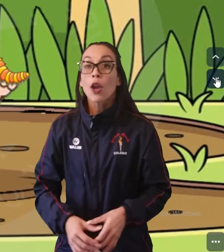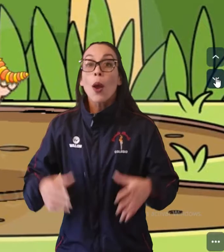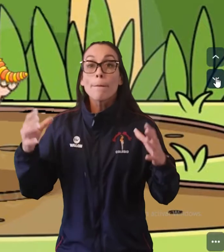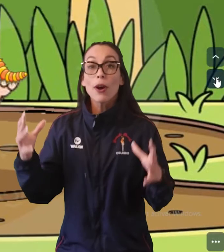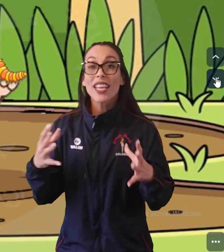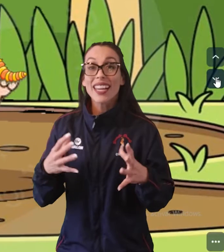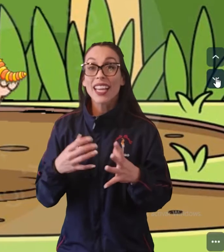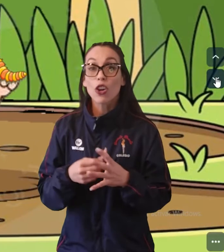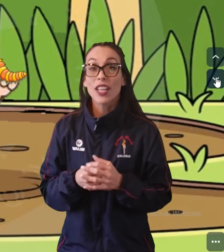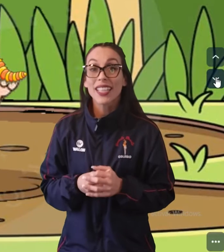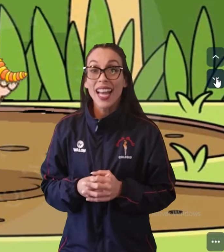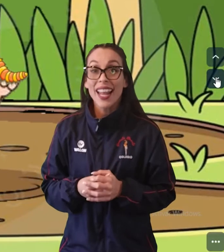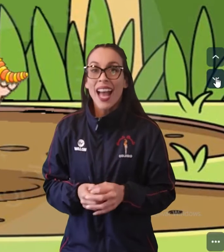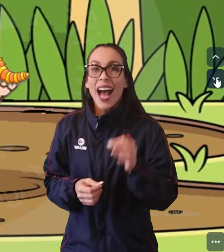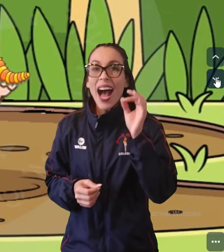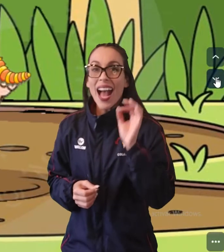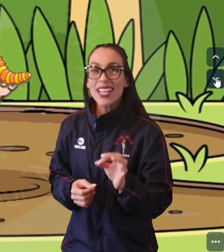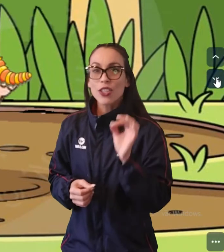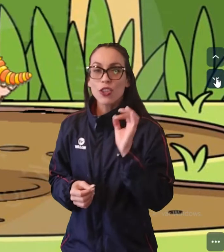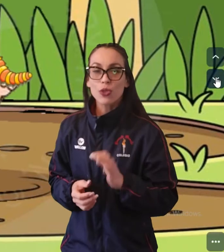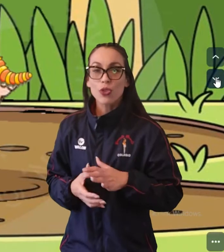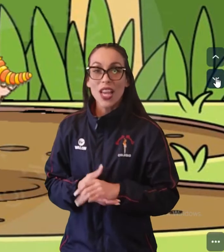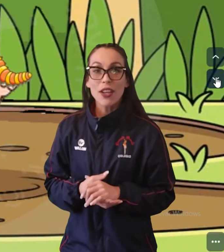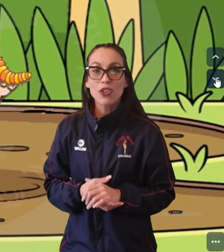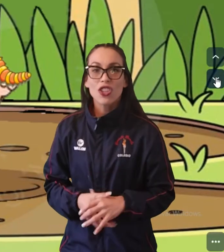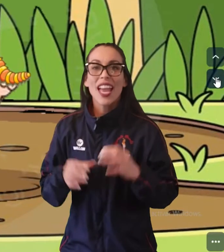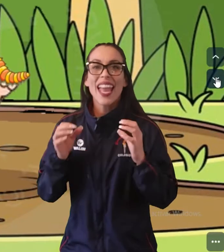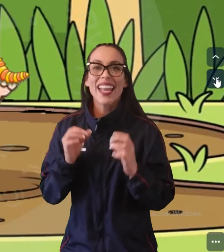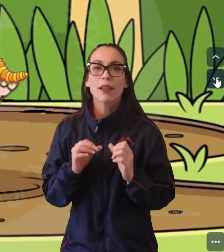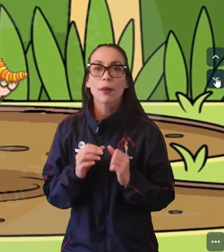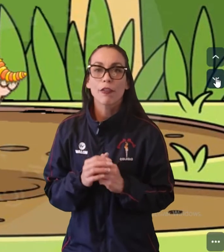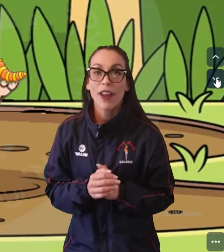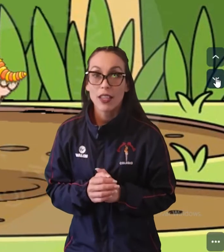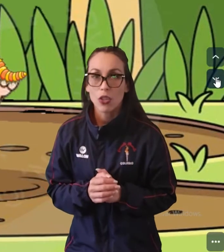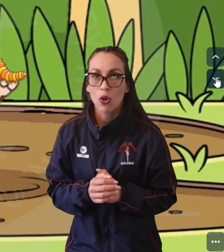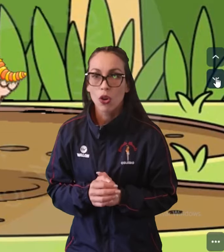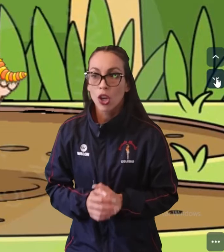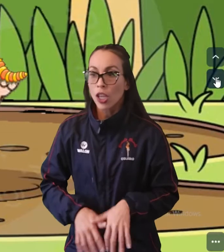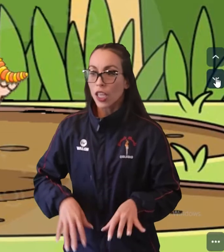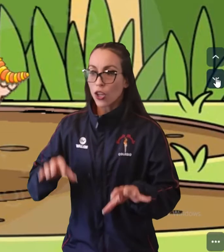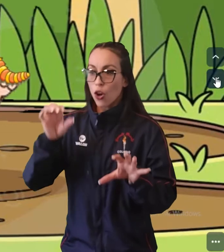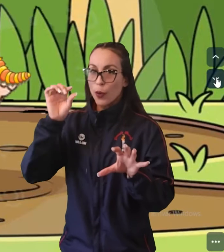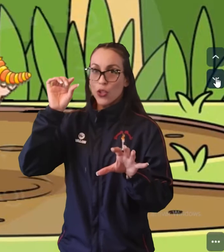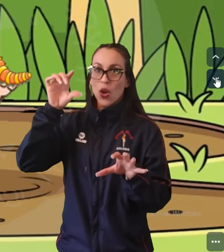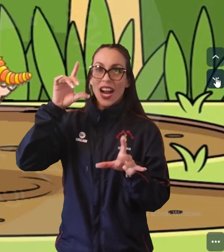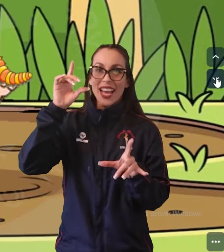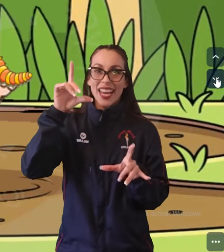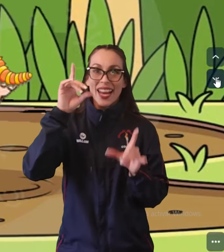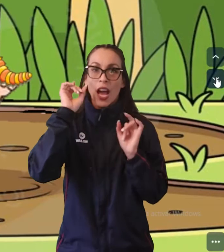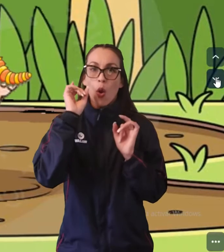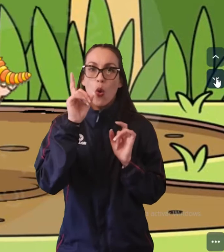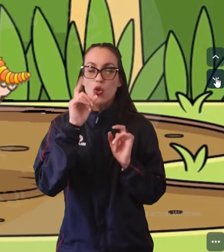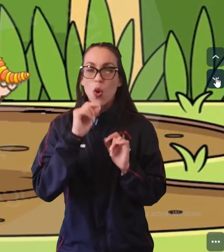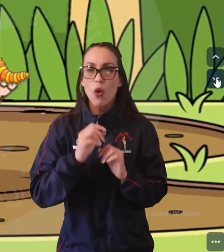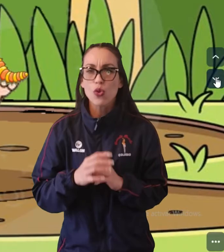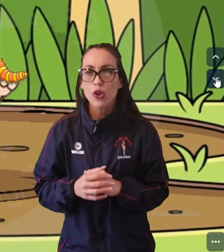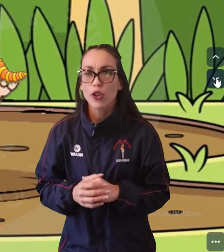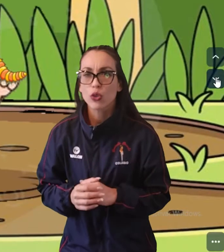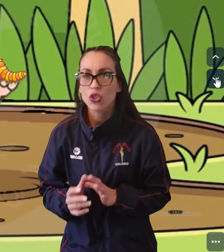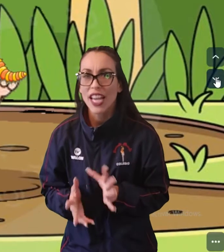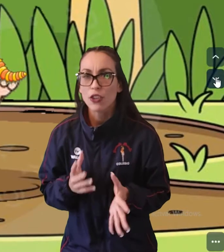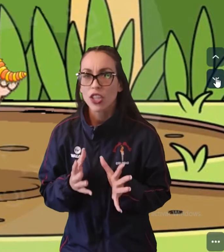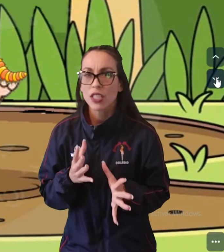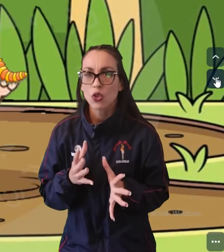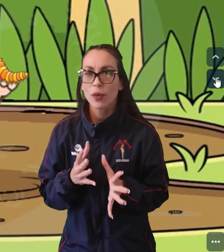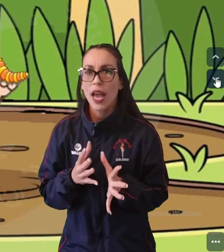dijo: voy a recolectar a estos gusanos en mi frasco, y comenzó a agarrar uno a uno